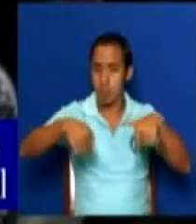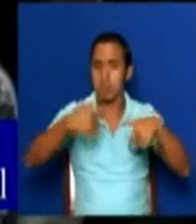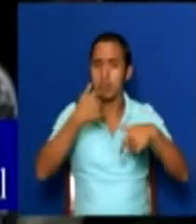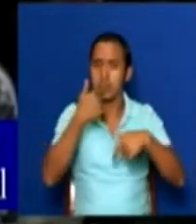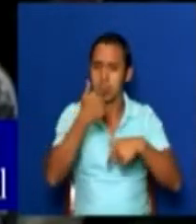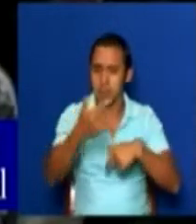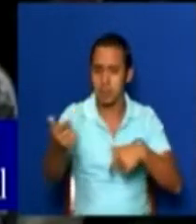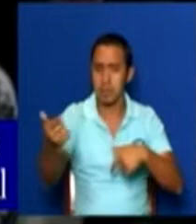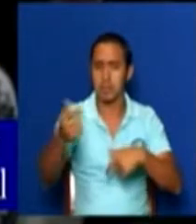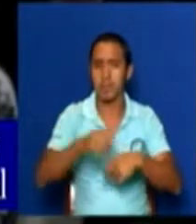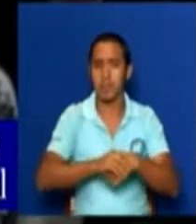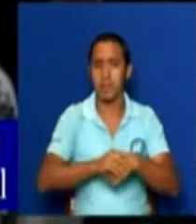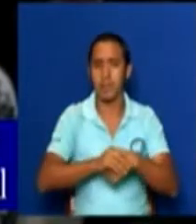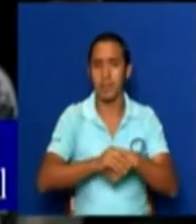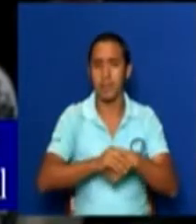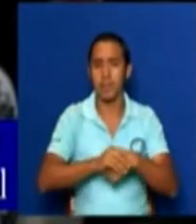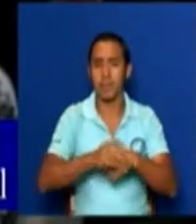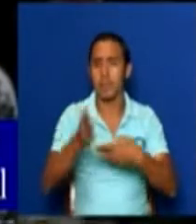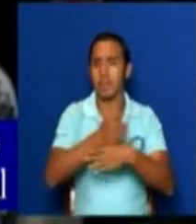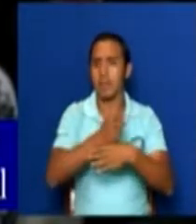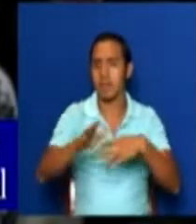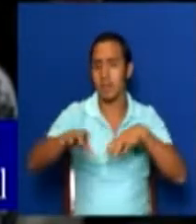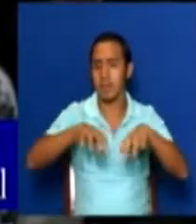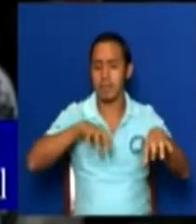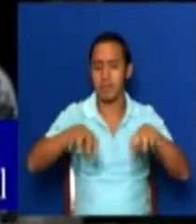propongo las siguientes acciones.